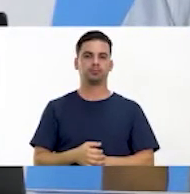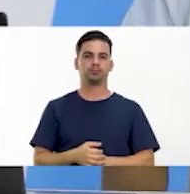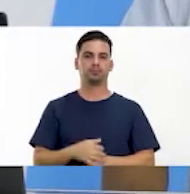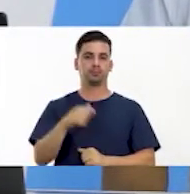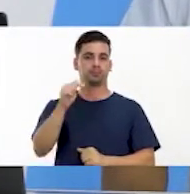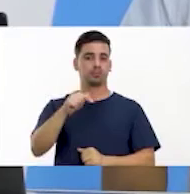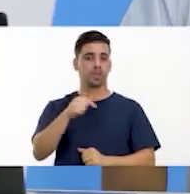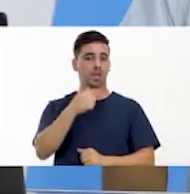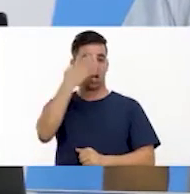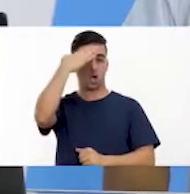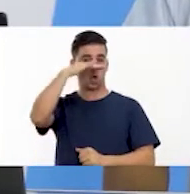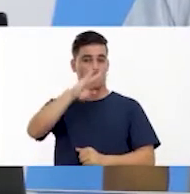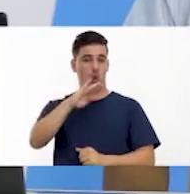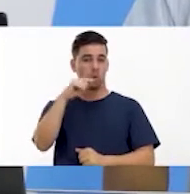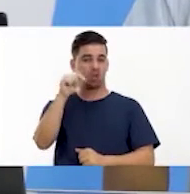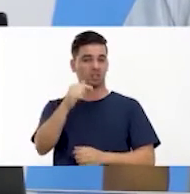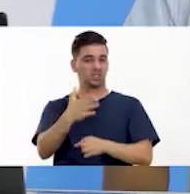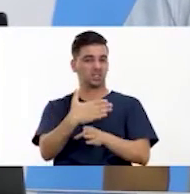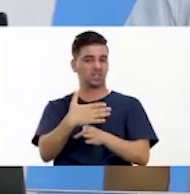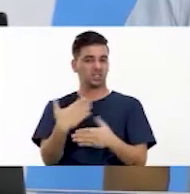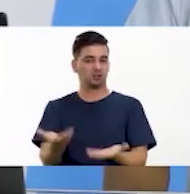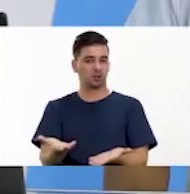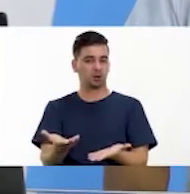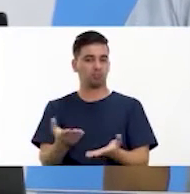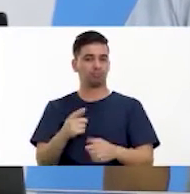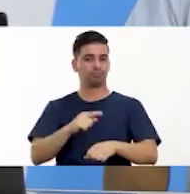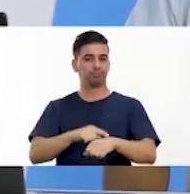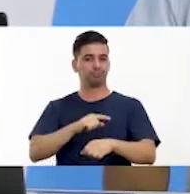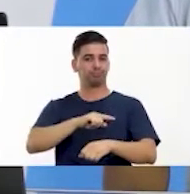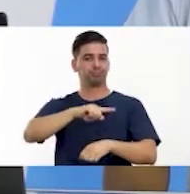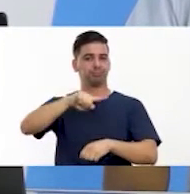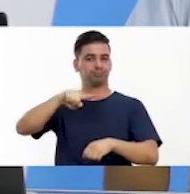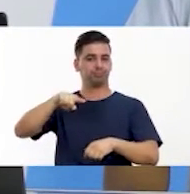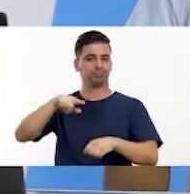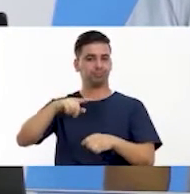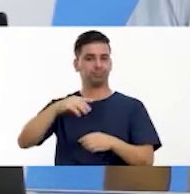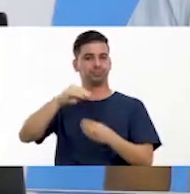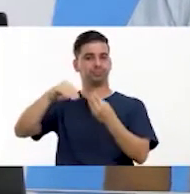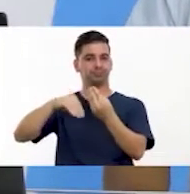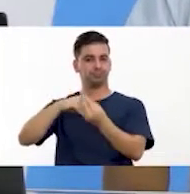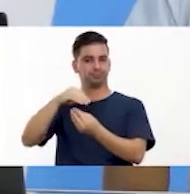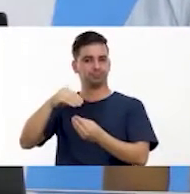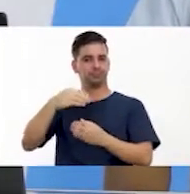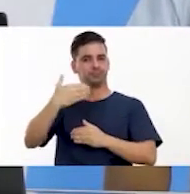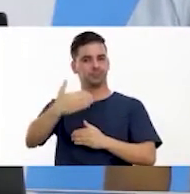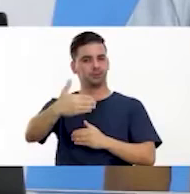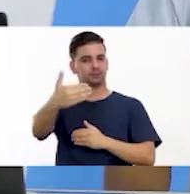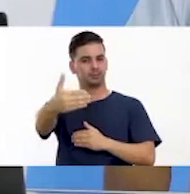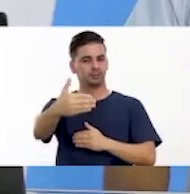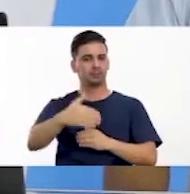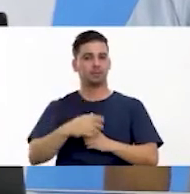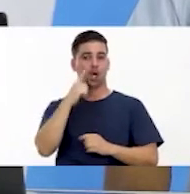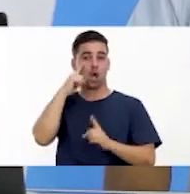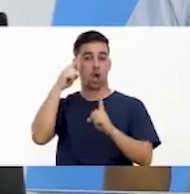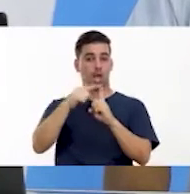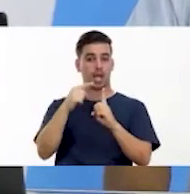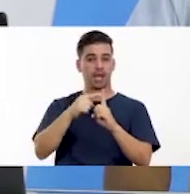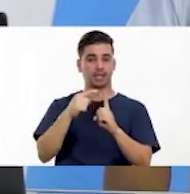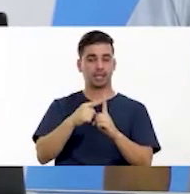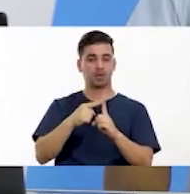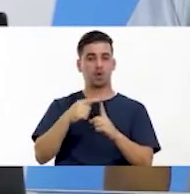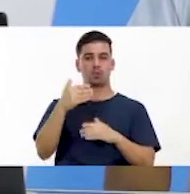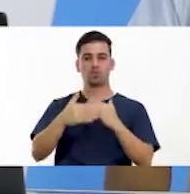En el caso de Cuba, significó aplazar los objetivos de ese proceso de rectificación al que ya